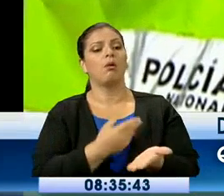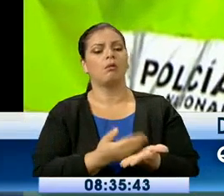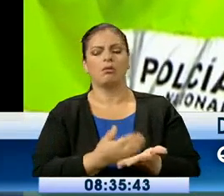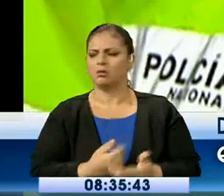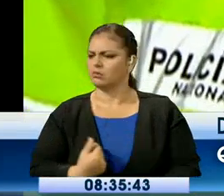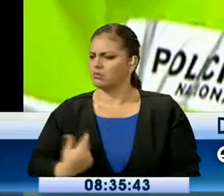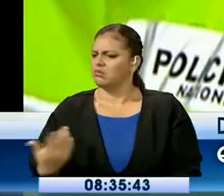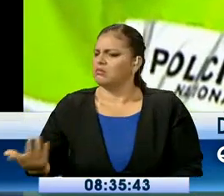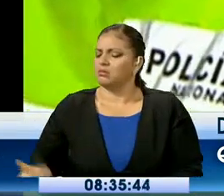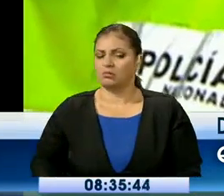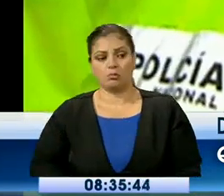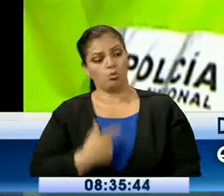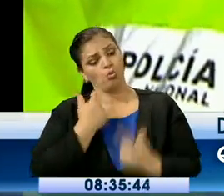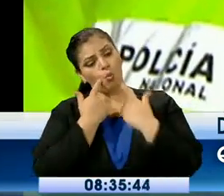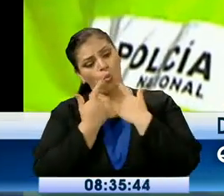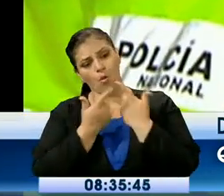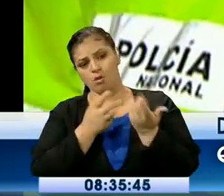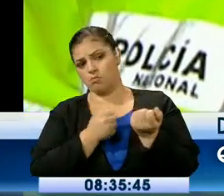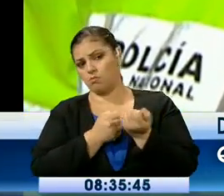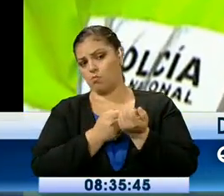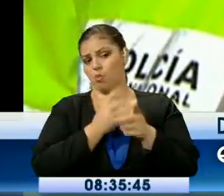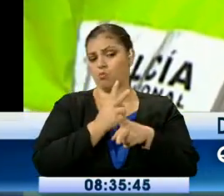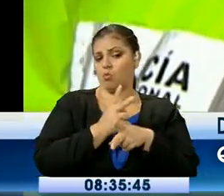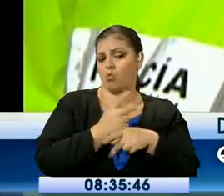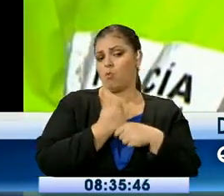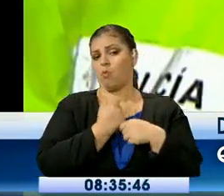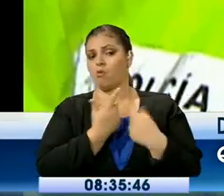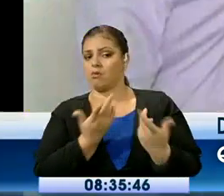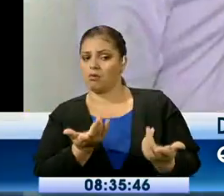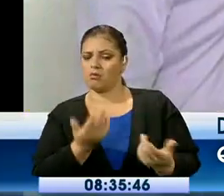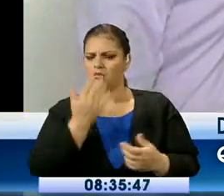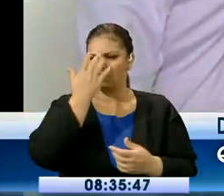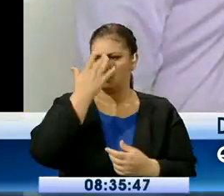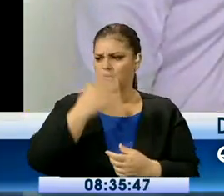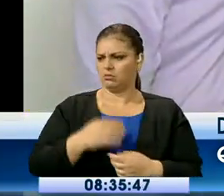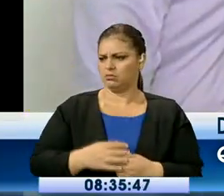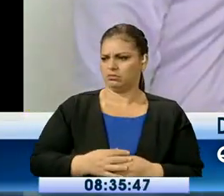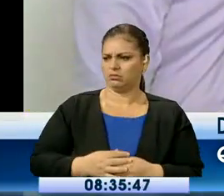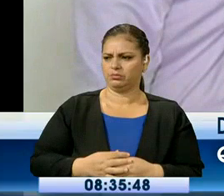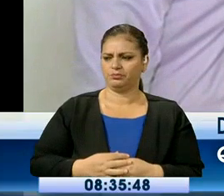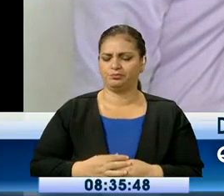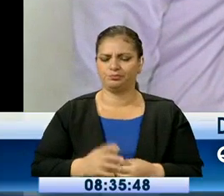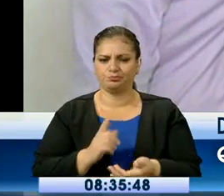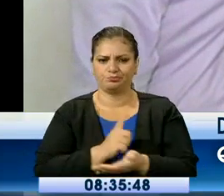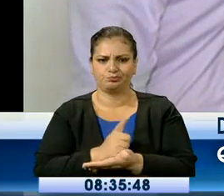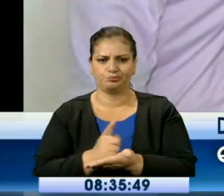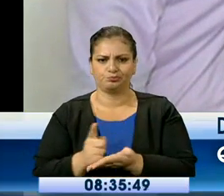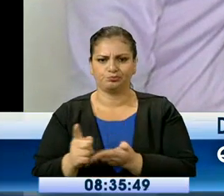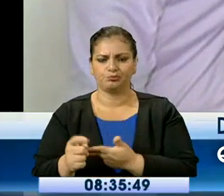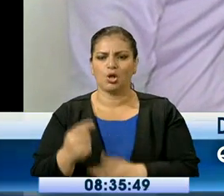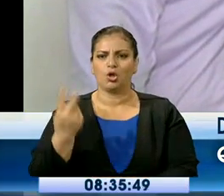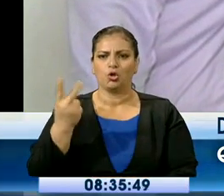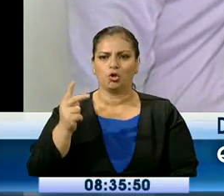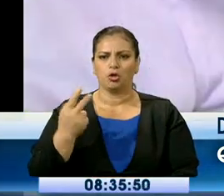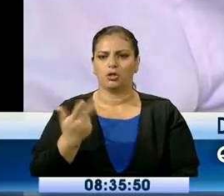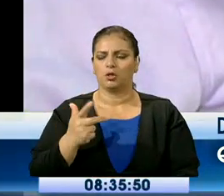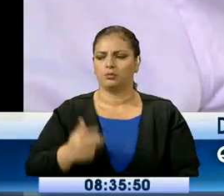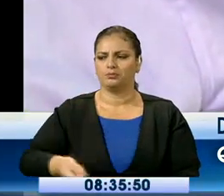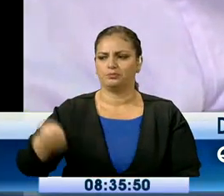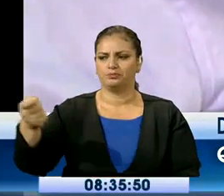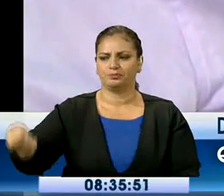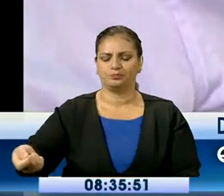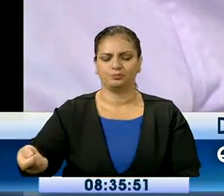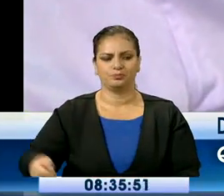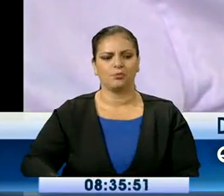comerciantes, nos vemos un promedio de $40 a $50 semanales. Los detenidos son 5, uno de ellos es menor de edad. De los